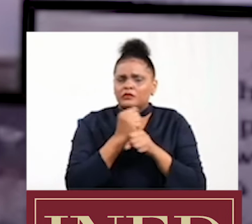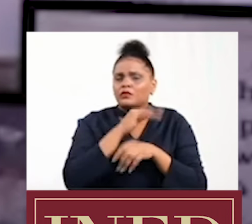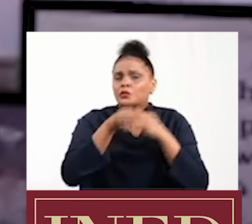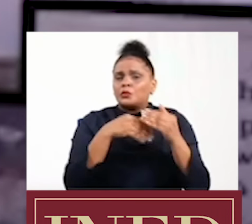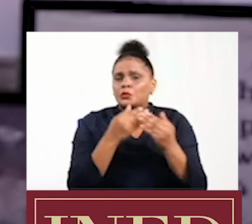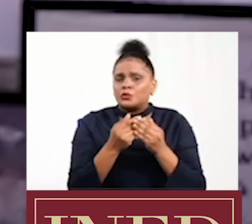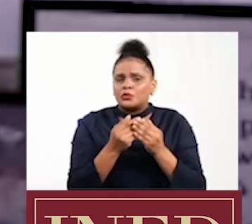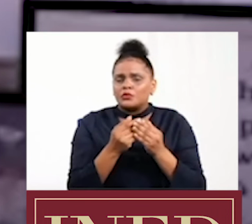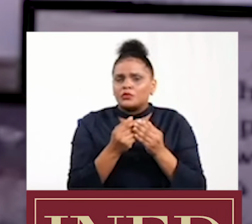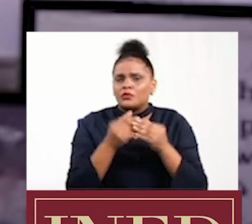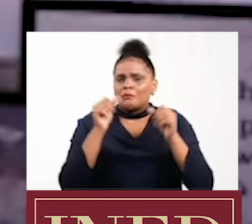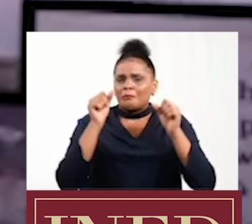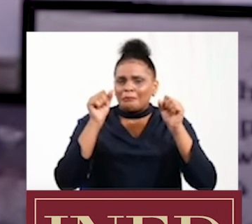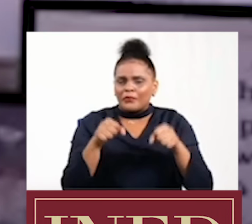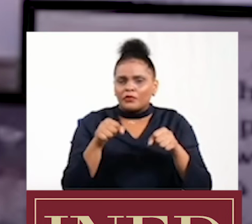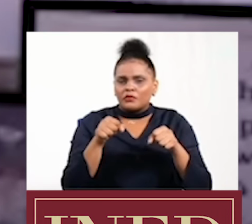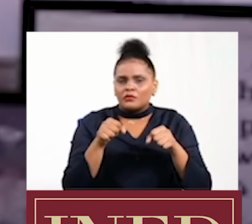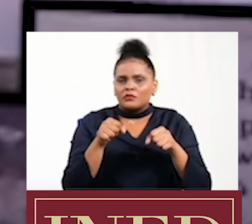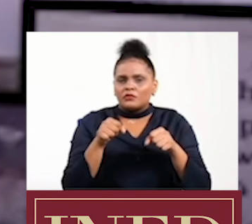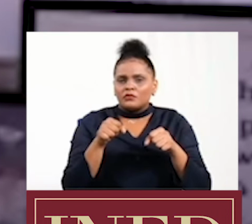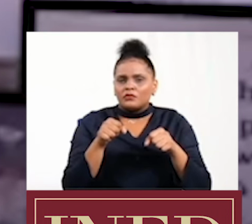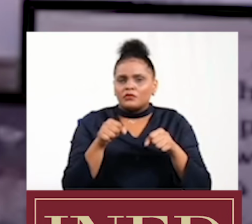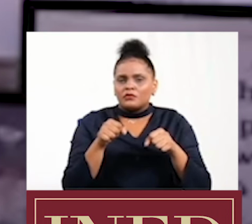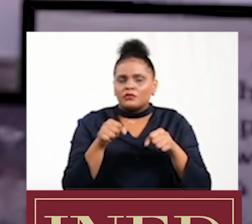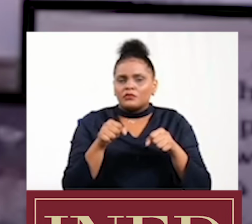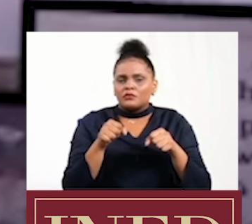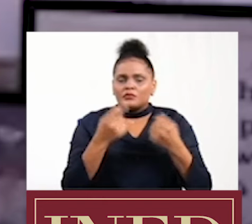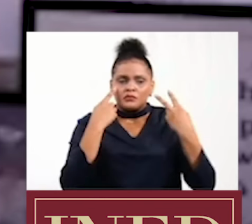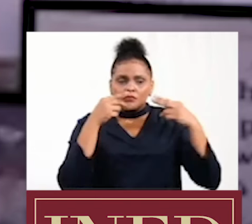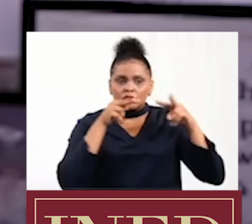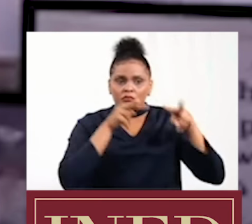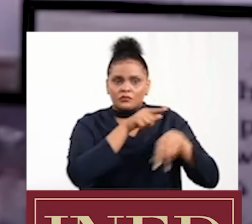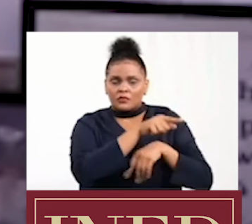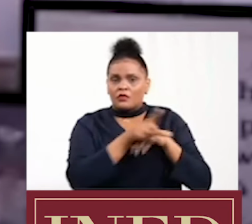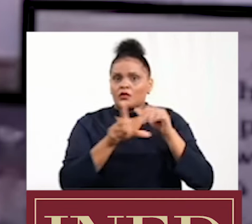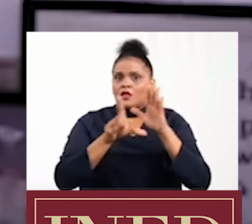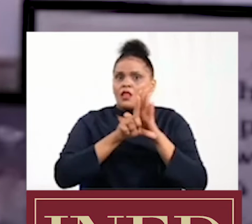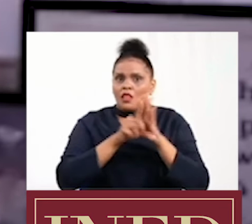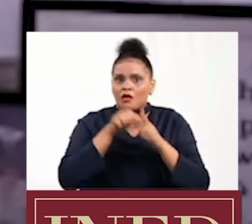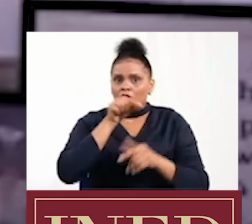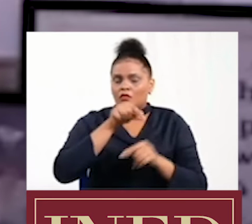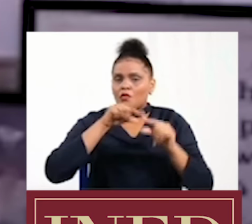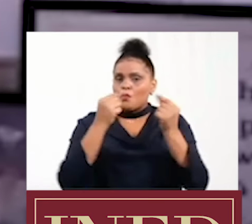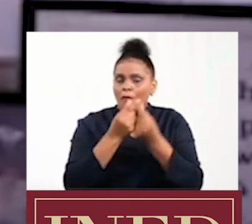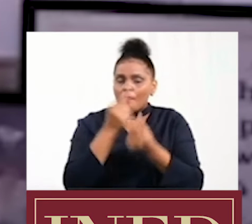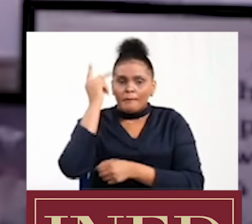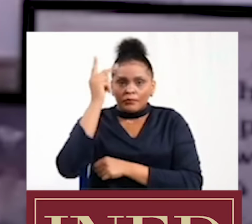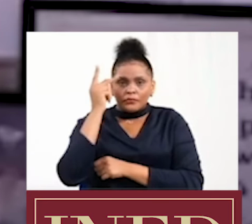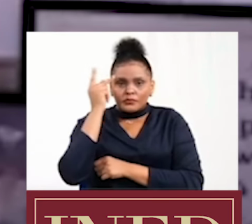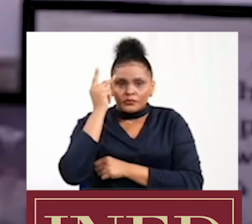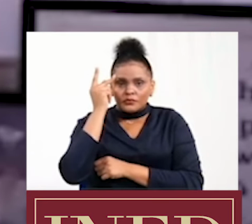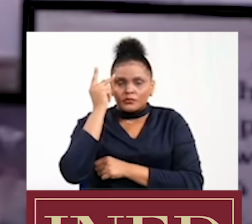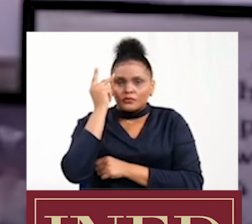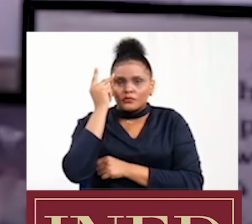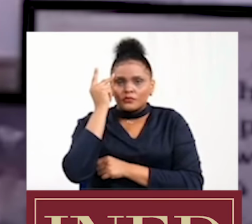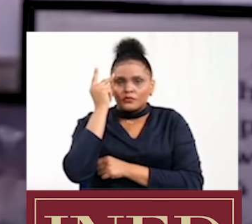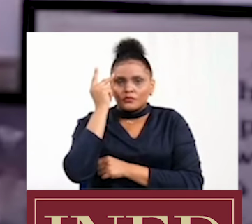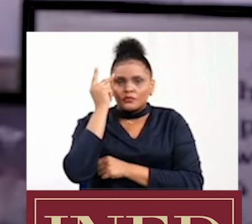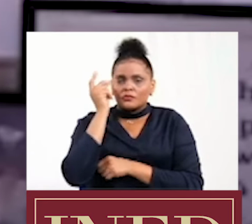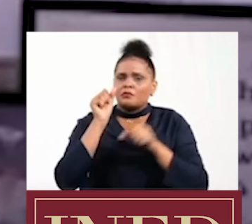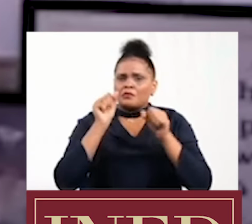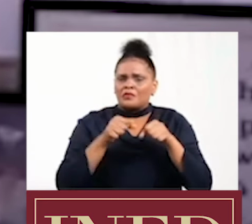pero sí se utilizó mucho desde la evidencia para la reforma que la ley de partidos políticos que en ese momento se estaban debatiendo en